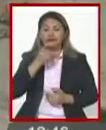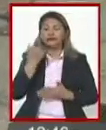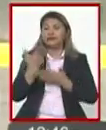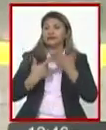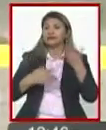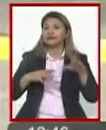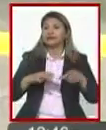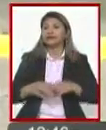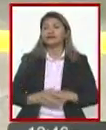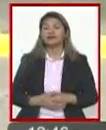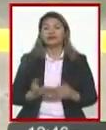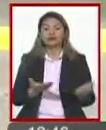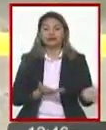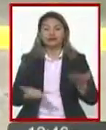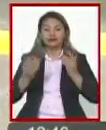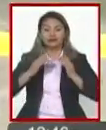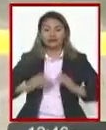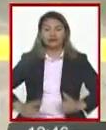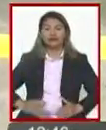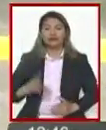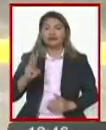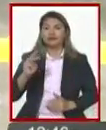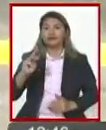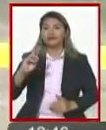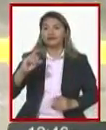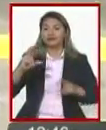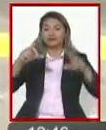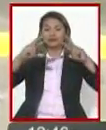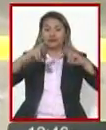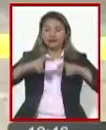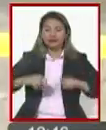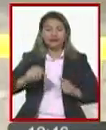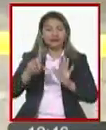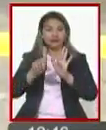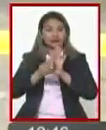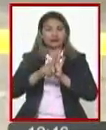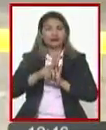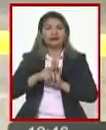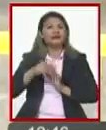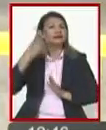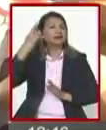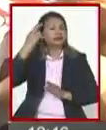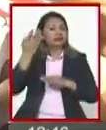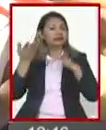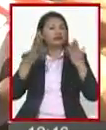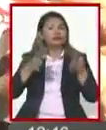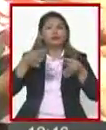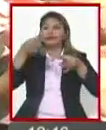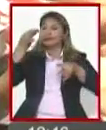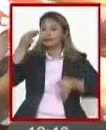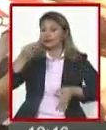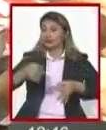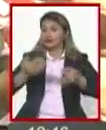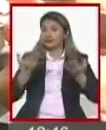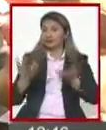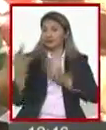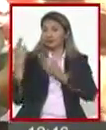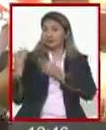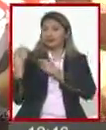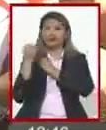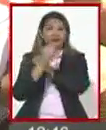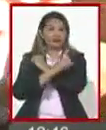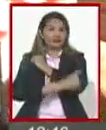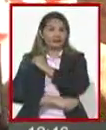es levantar el cadáver, llevar a la morgue, hacer la autopsia, determinar la causa de muerte y establecer si existe responsabilidad